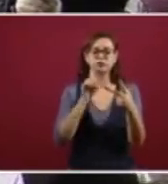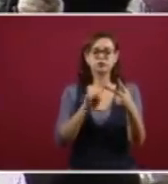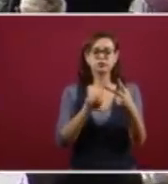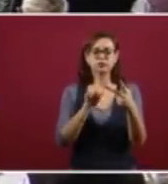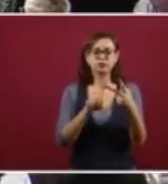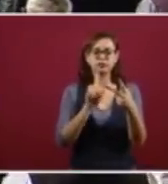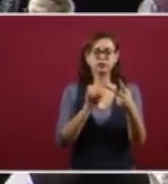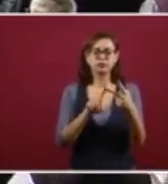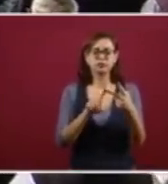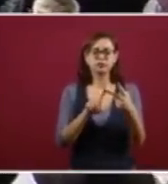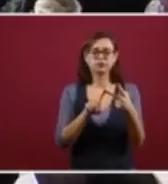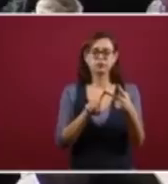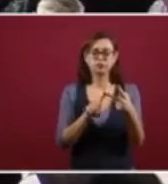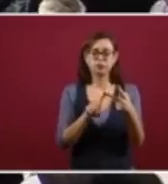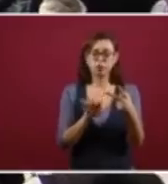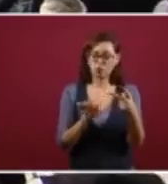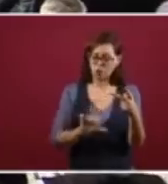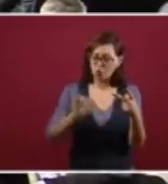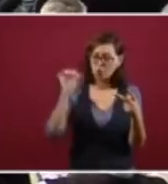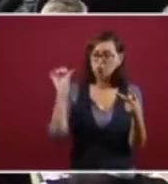dos, hoy mismo